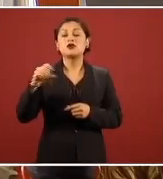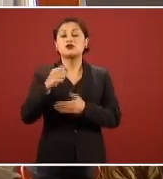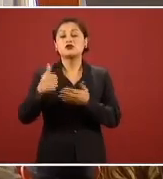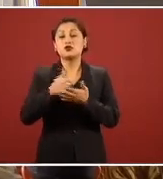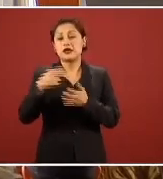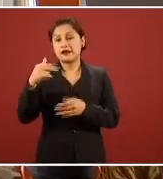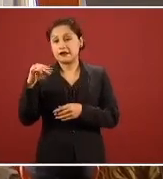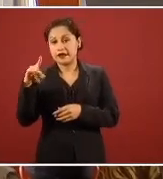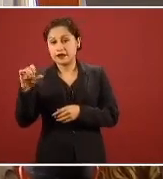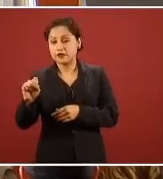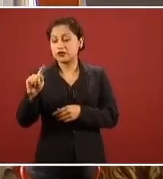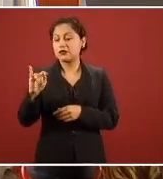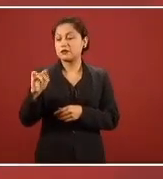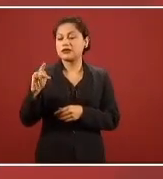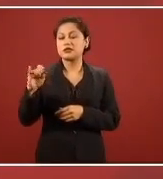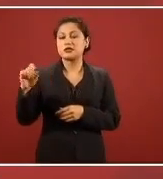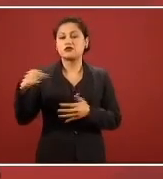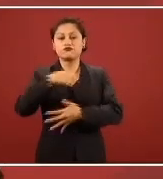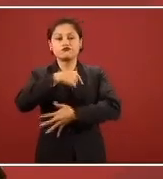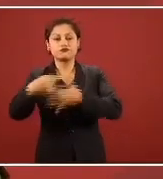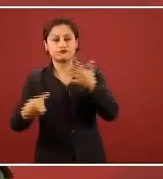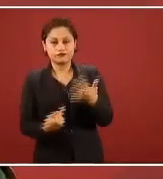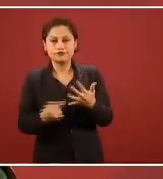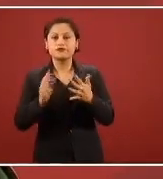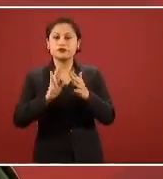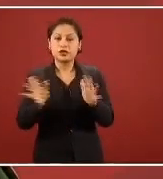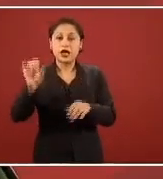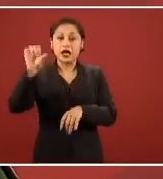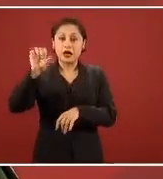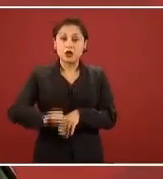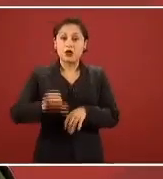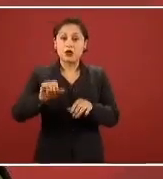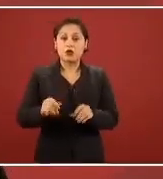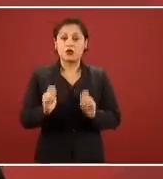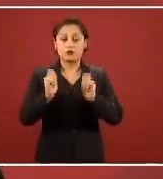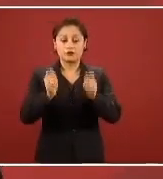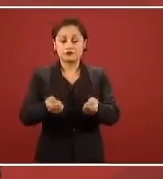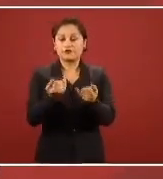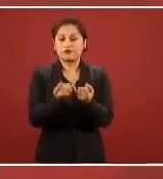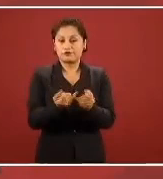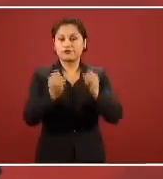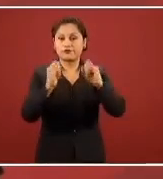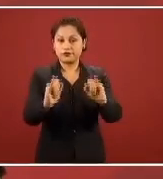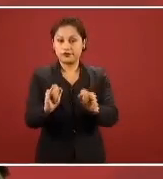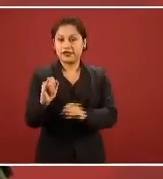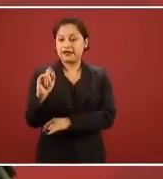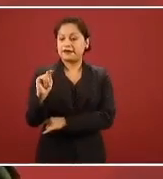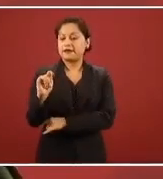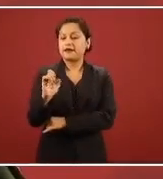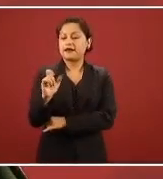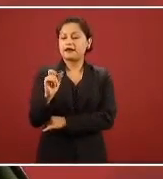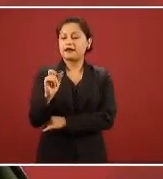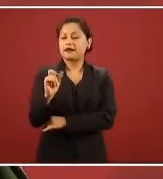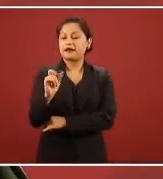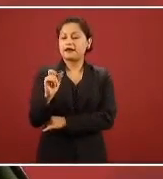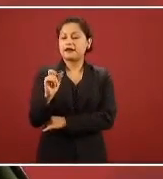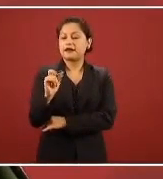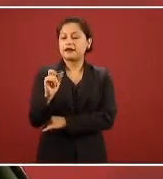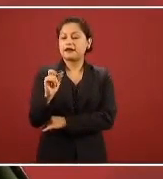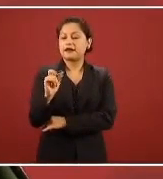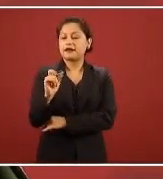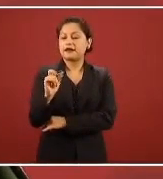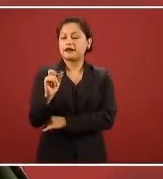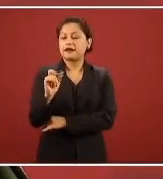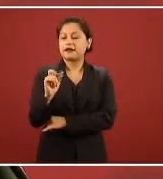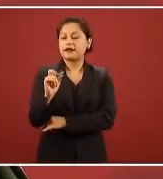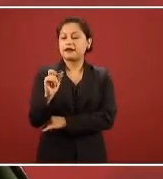Hoy serán entregadas estas instalaciones de Jiquilpan y Zaguayo en Jalisco. Wow, those